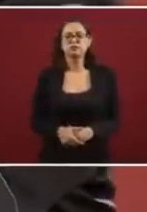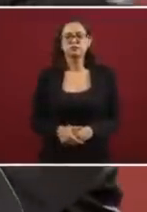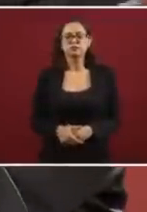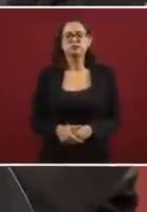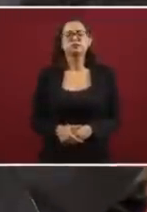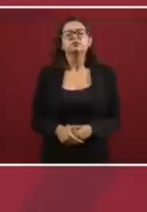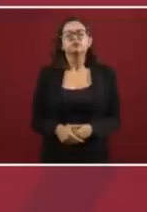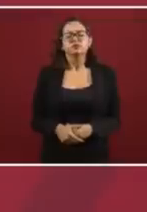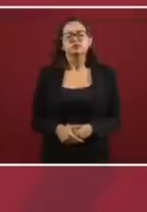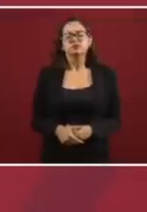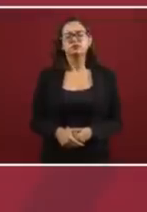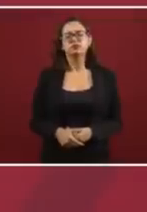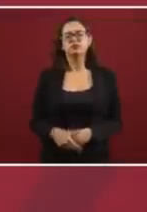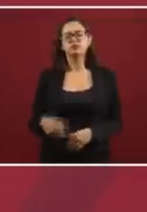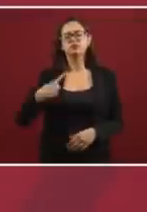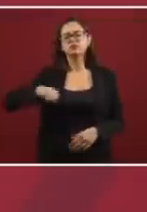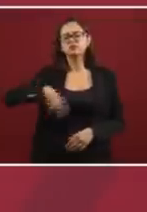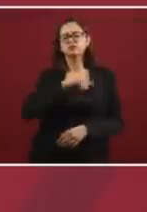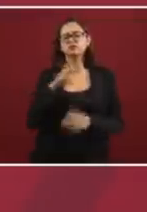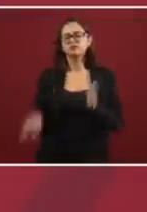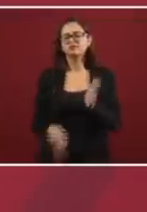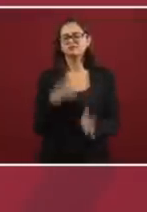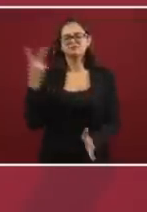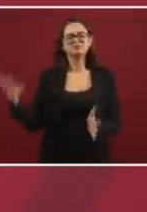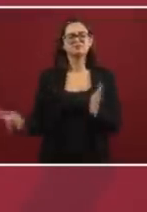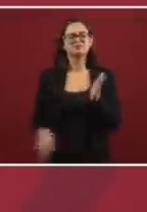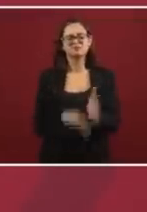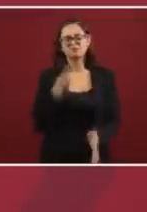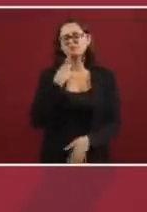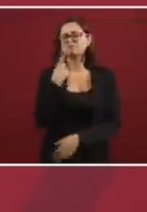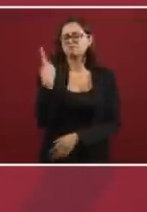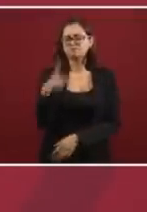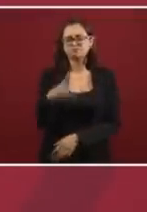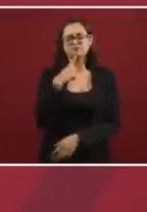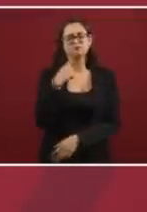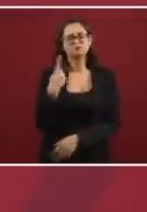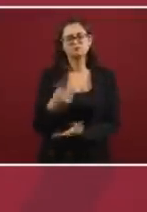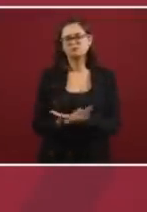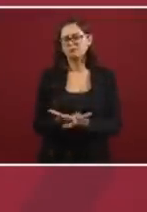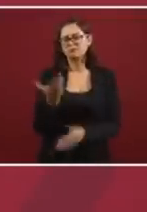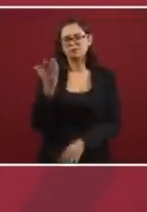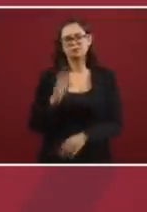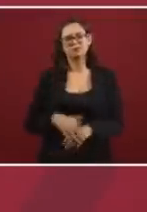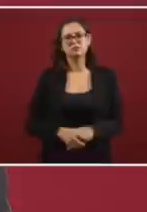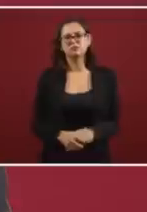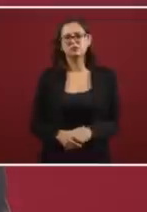denunciado permanentemente este